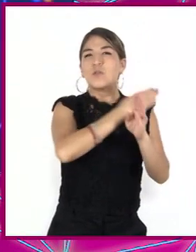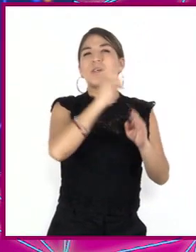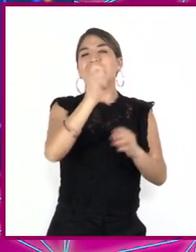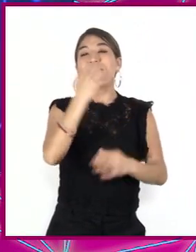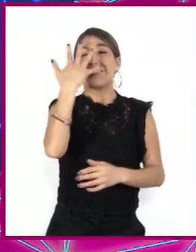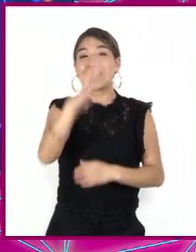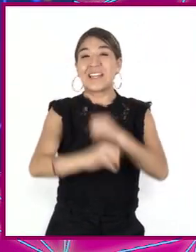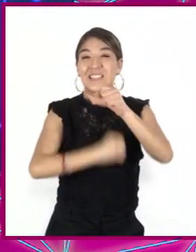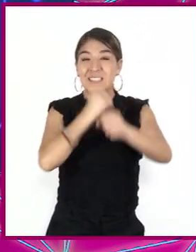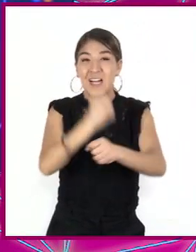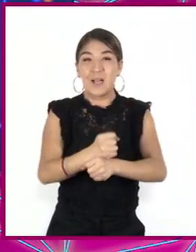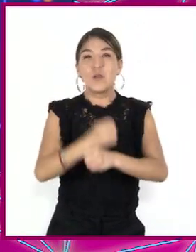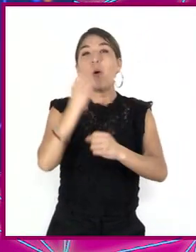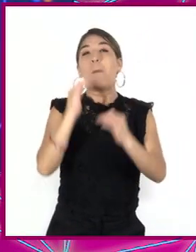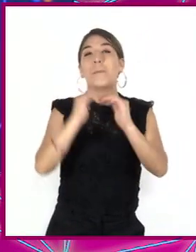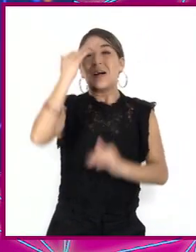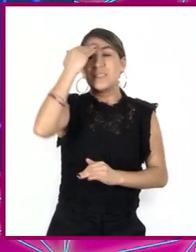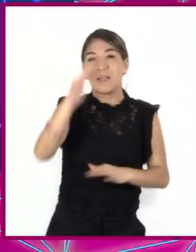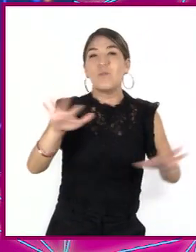10 años o más.